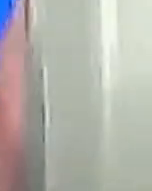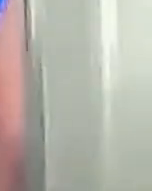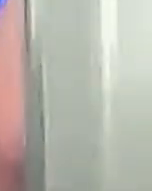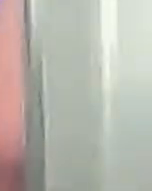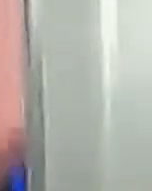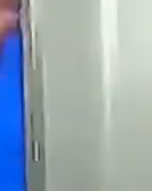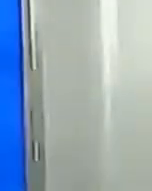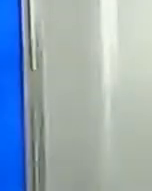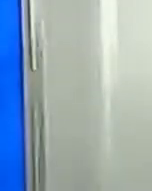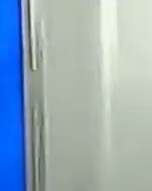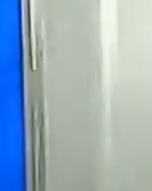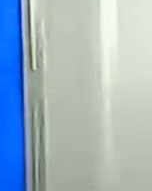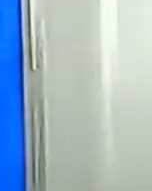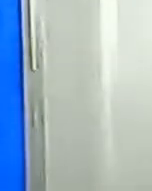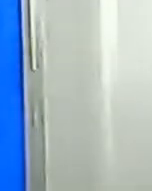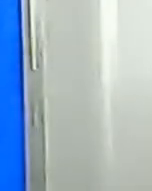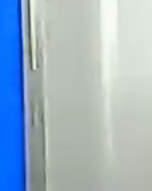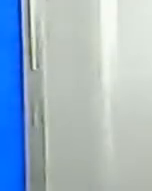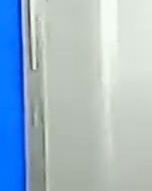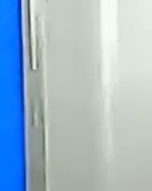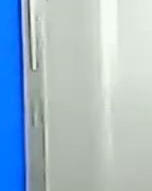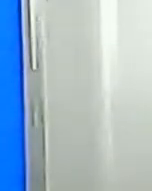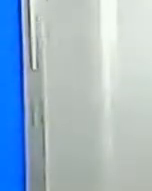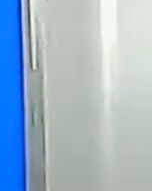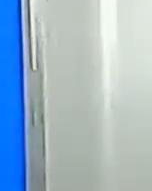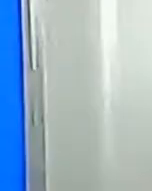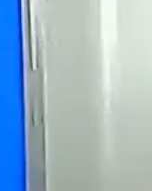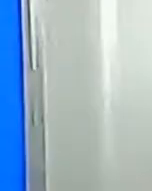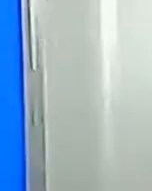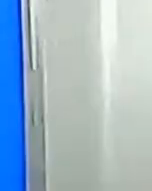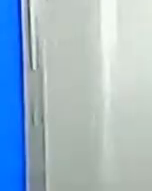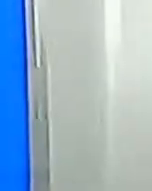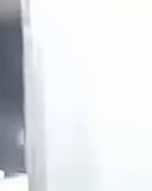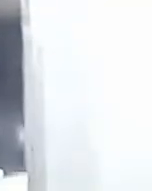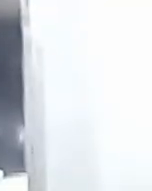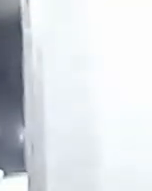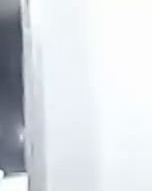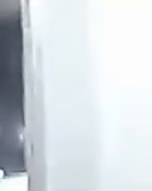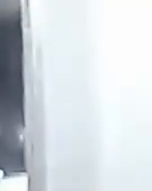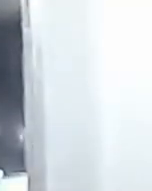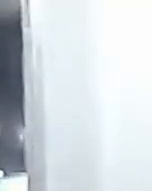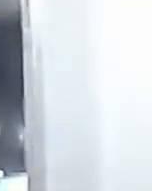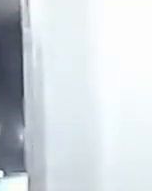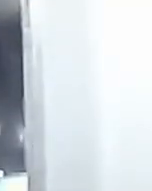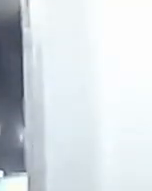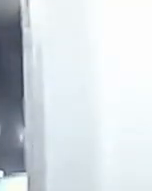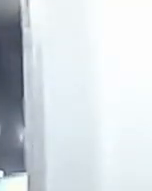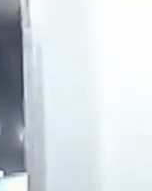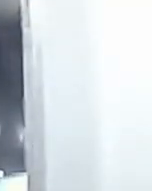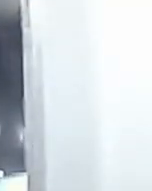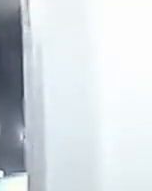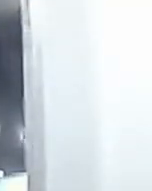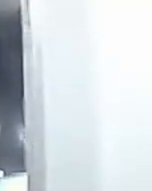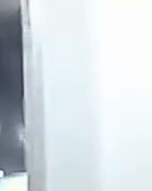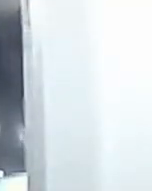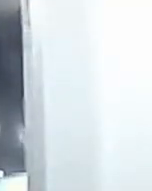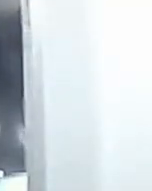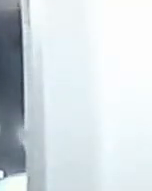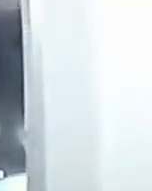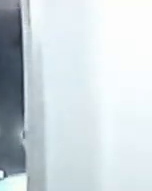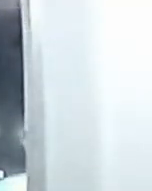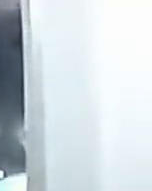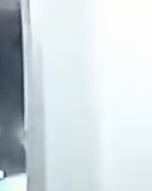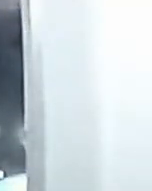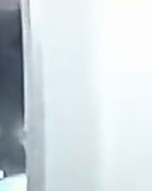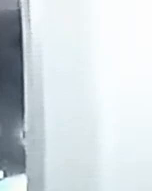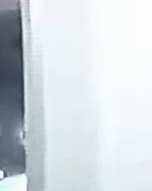contundentes, ya lo hice desde otros espacios, lo haré ahora desde Guayas. Muchas gracias. La candidata Marcela Aguiñaga se dirigirá